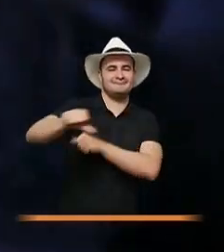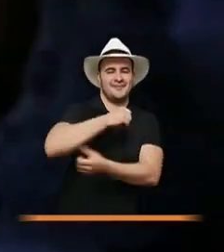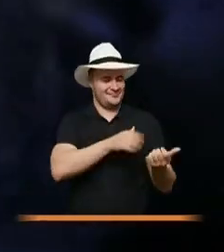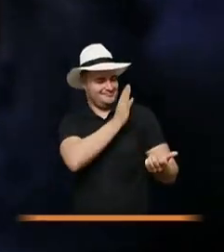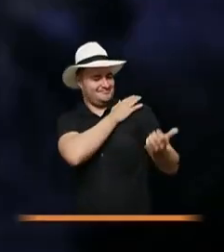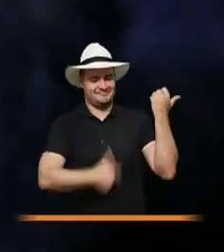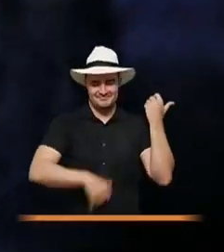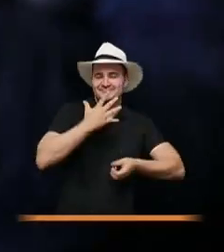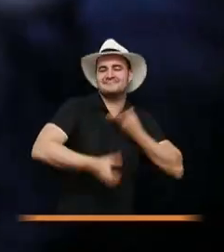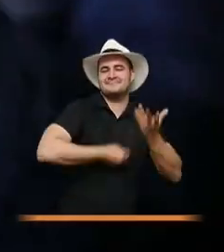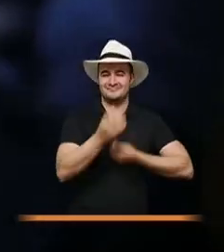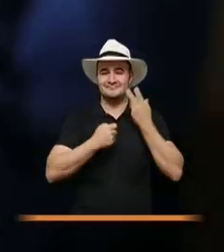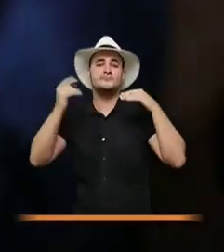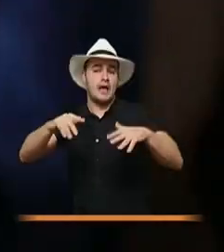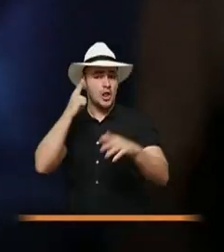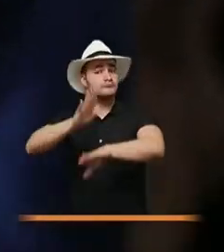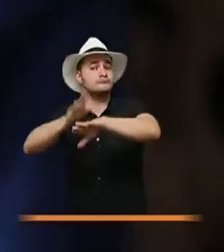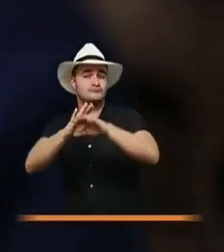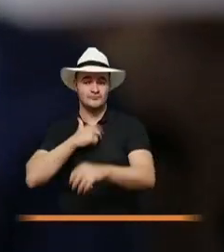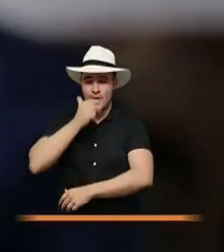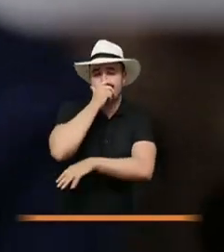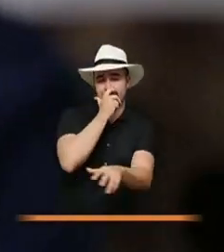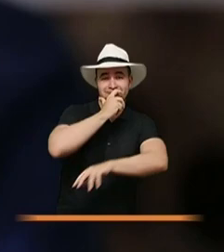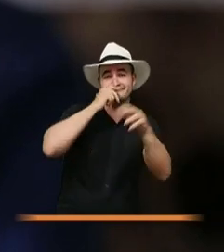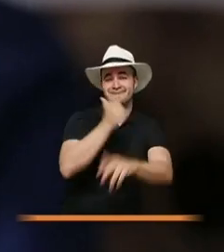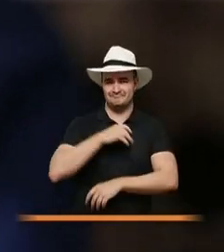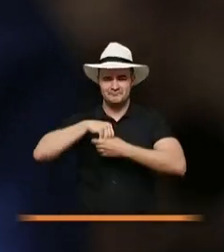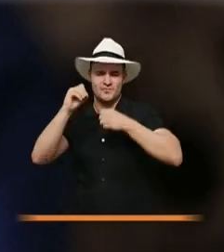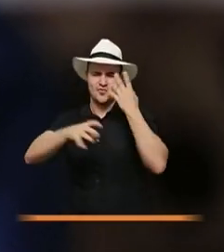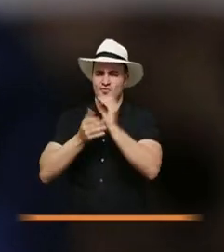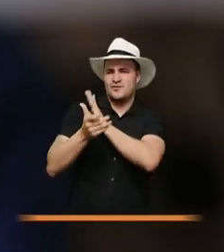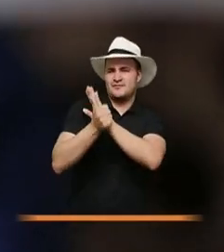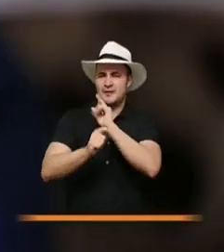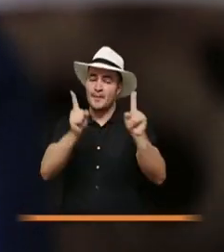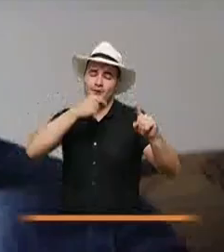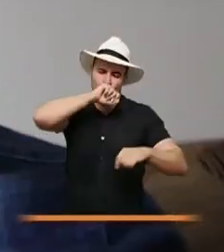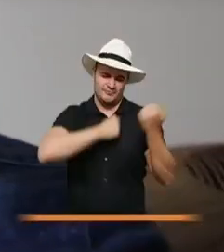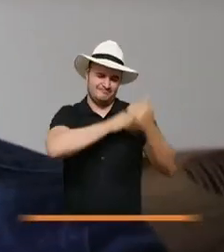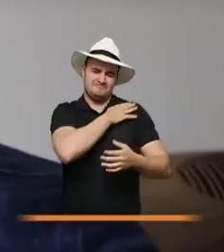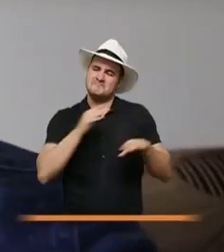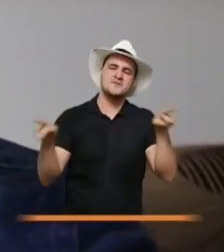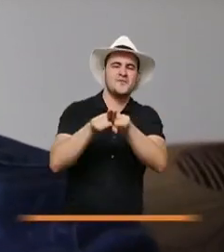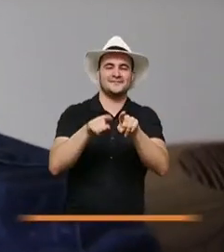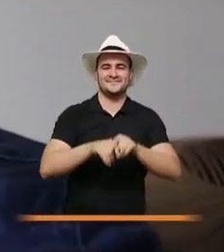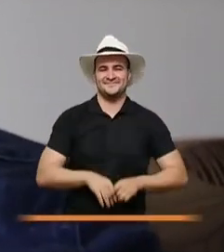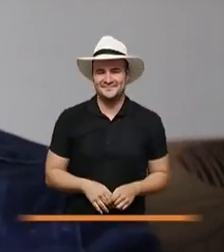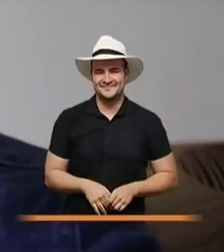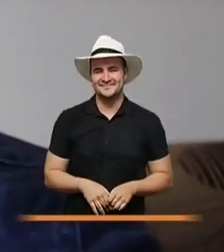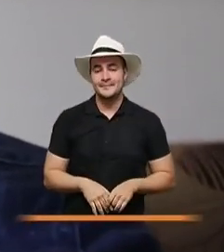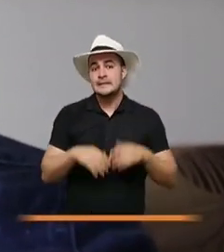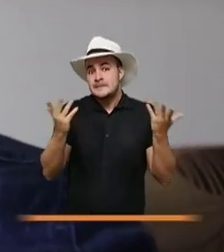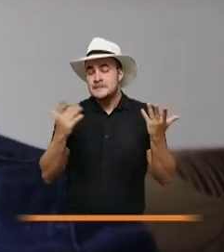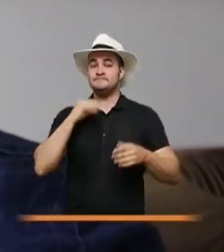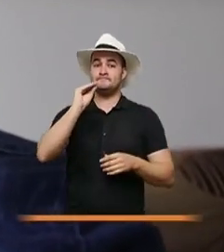trabe compañero sin embargo el rap yo lo hago con esmero y al igual que la trova es una pasión lo amo no quiero hombre para mí la